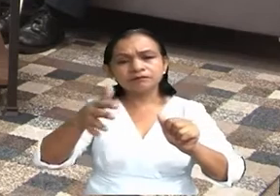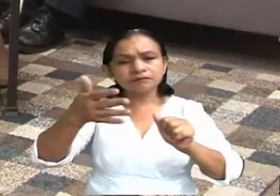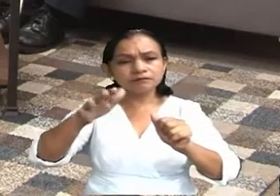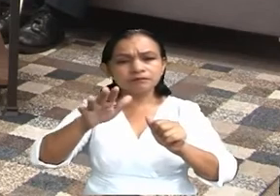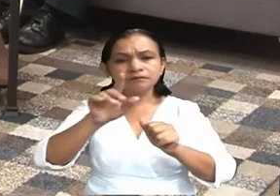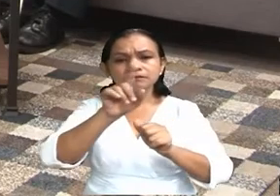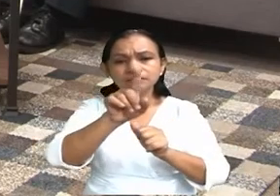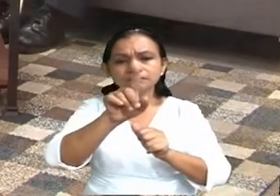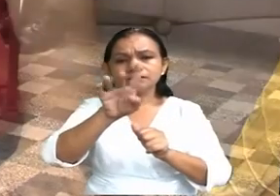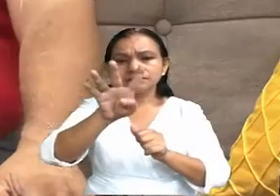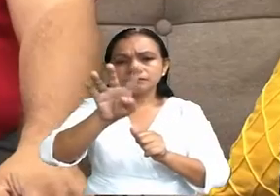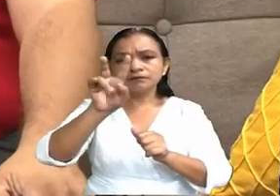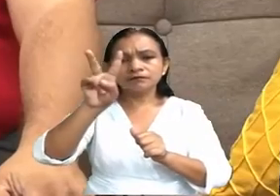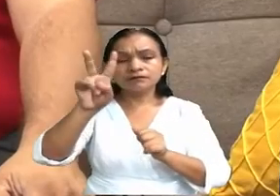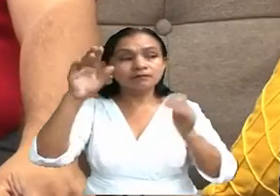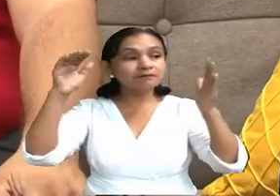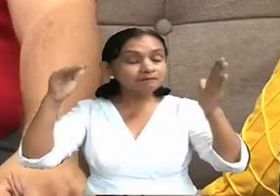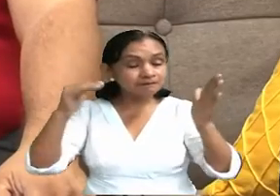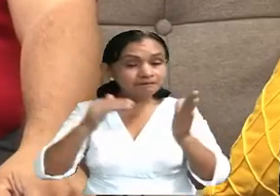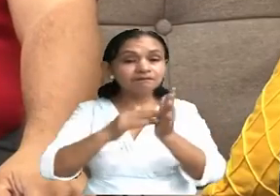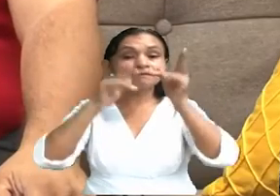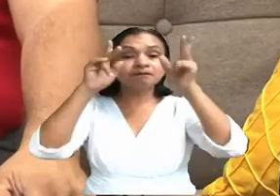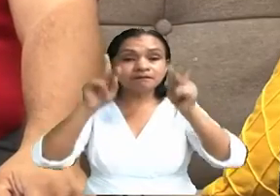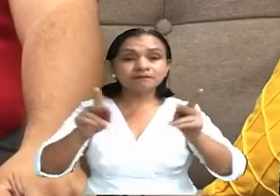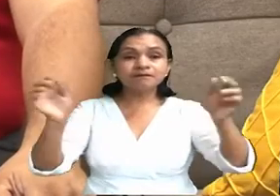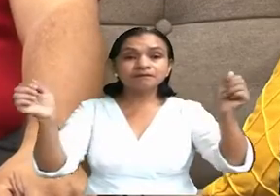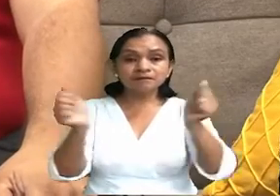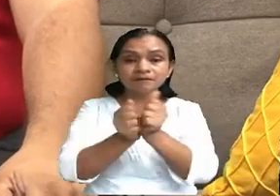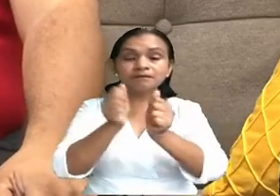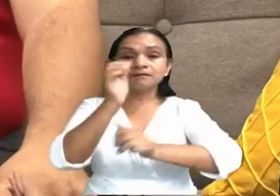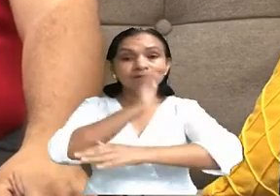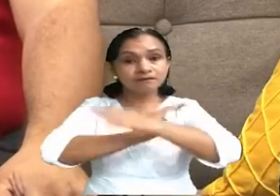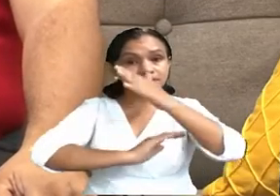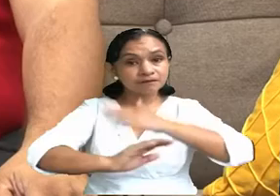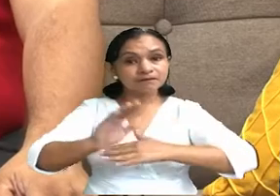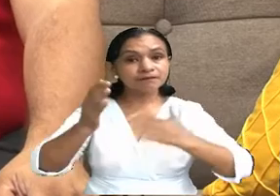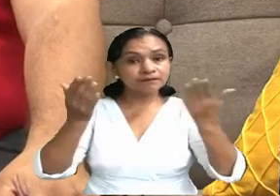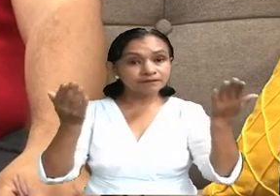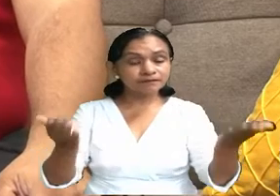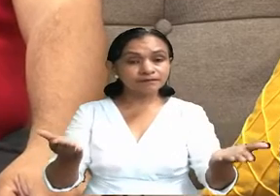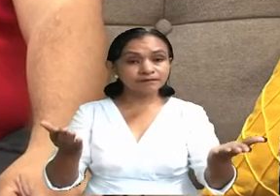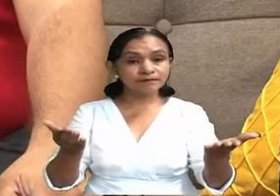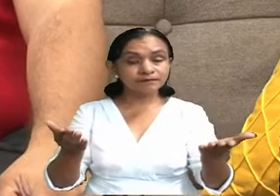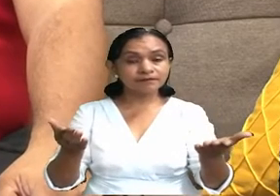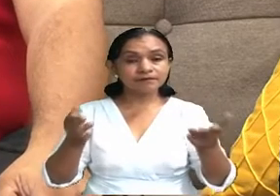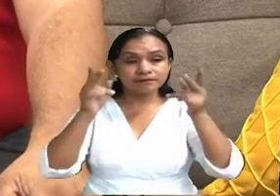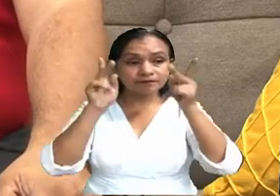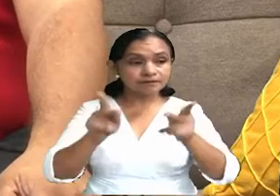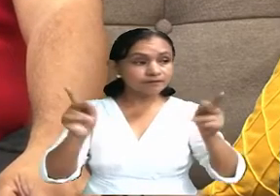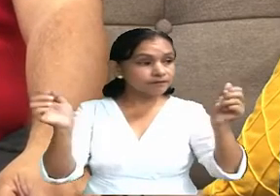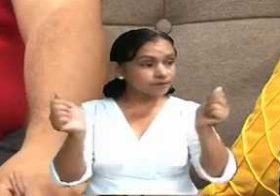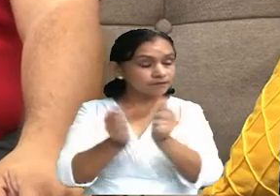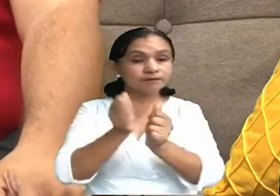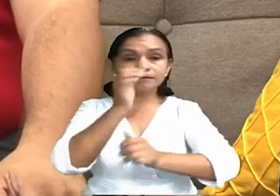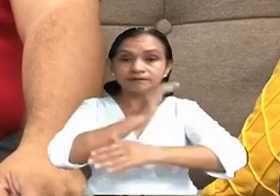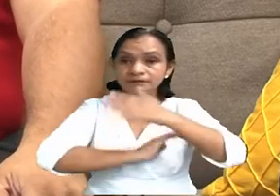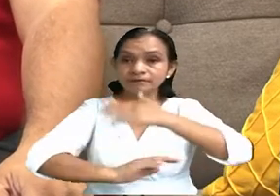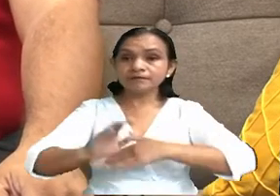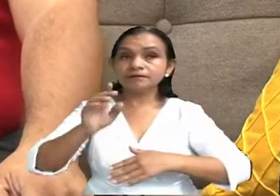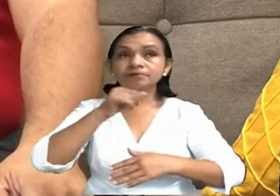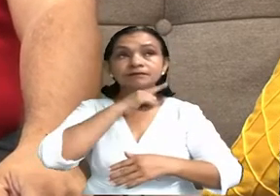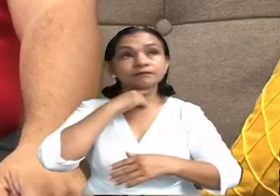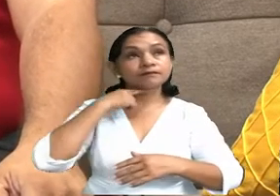de 142 mil personas con discapacidad, ¿verdad? De estas, efectivamente, este